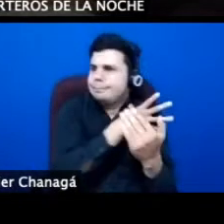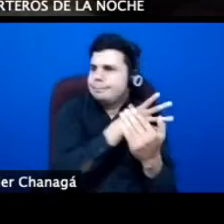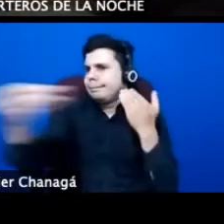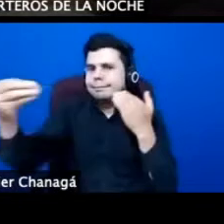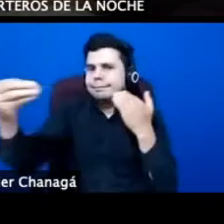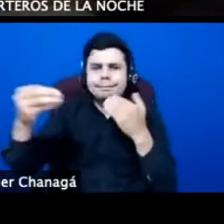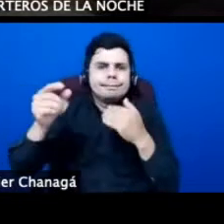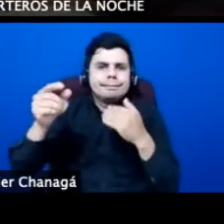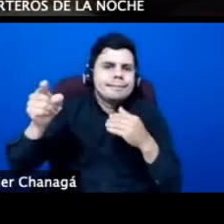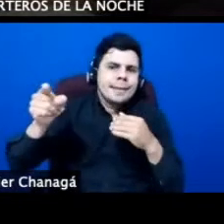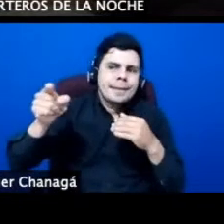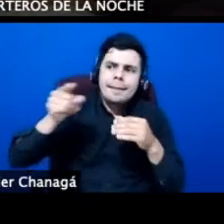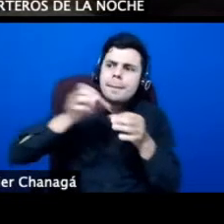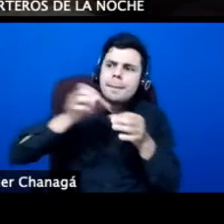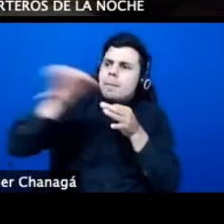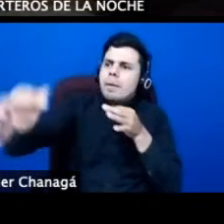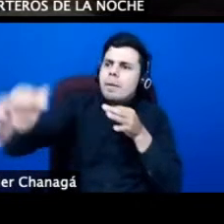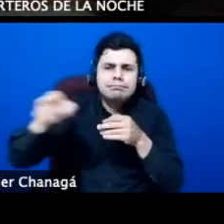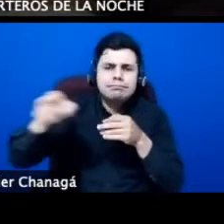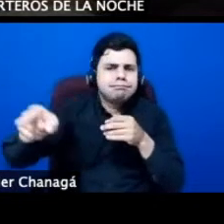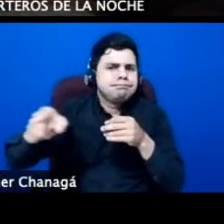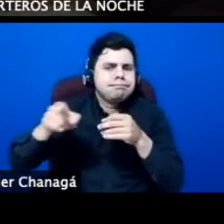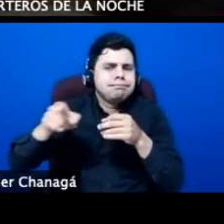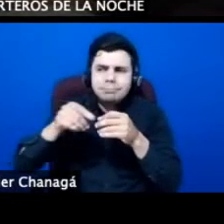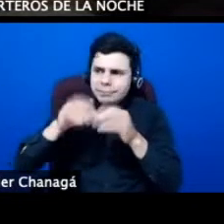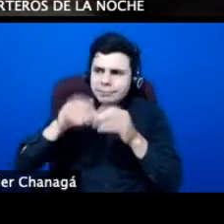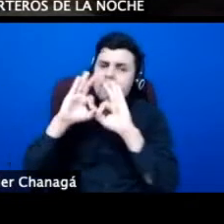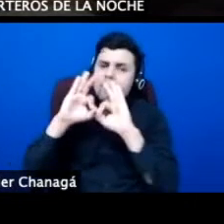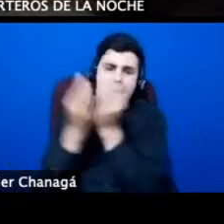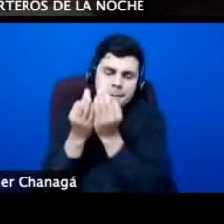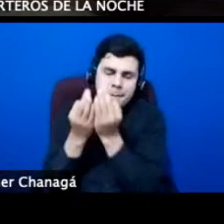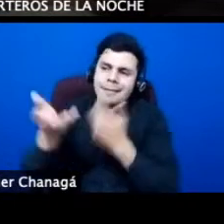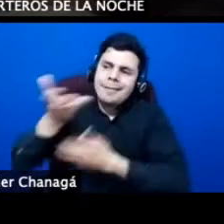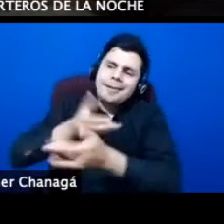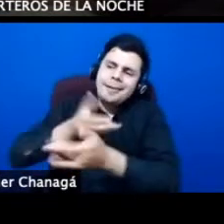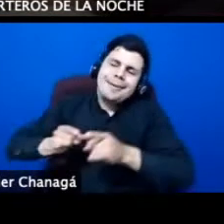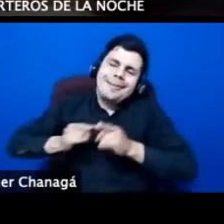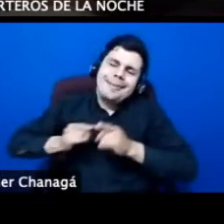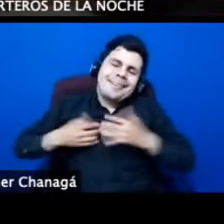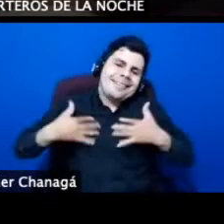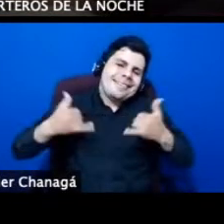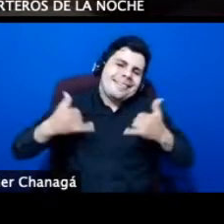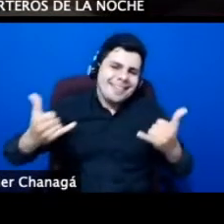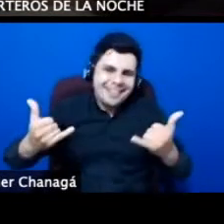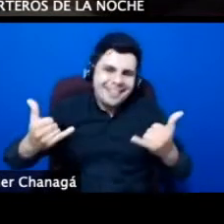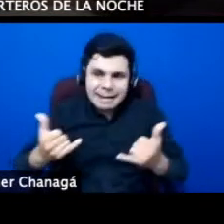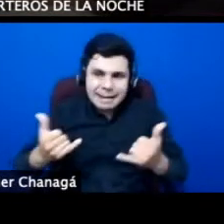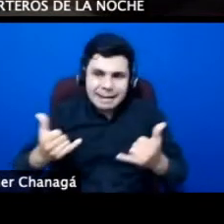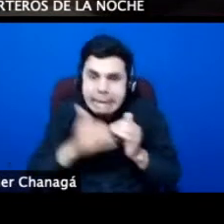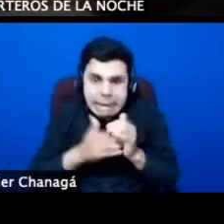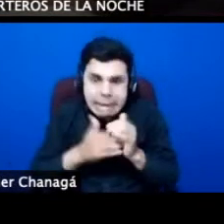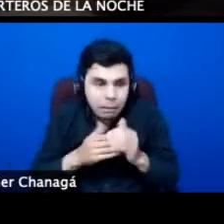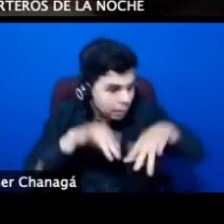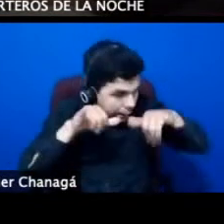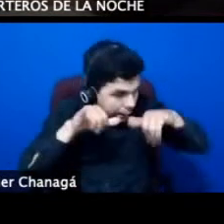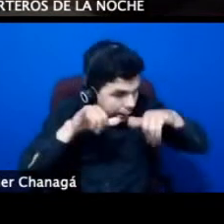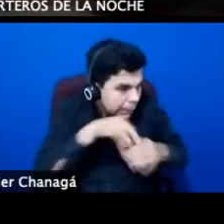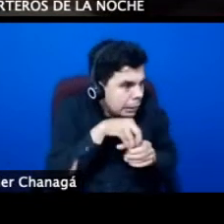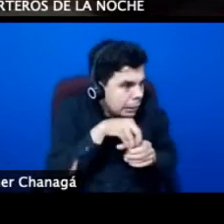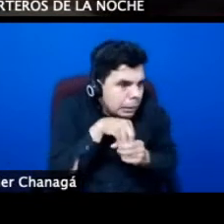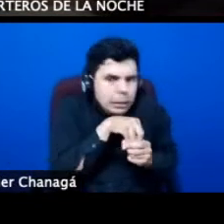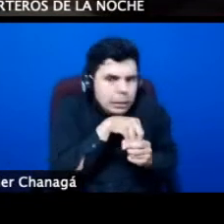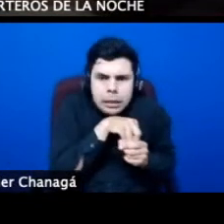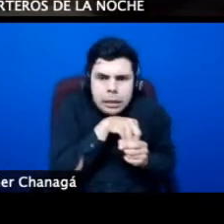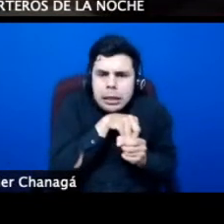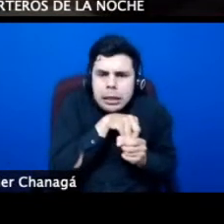allí. Y confieso que de no haber sido por esa decisión me hubiera enloquecido aquí posiblemente. One thing that